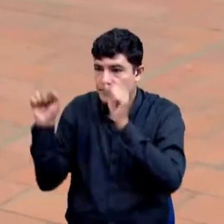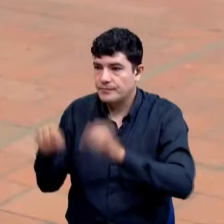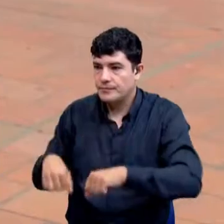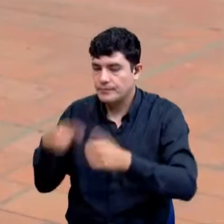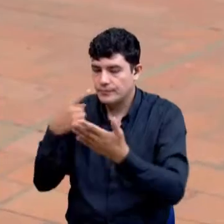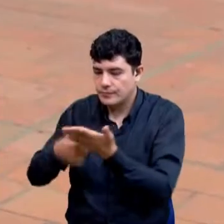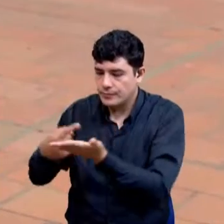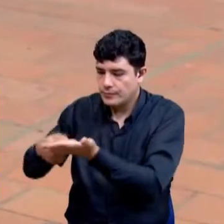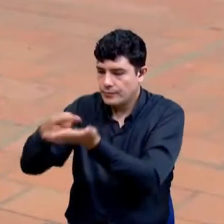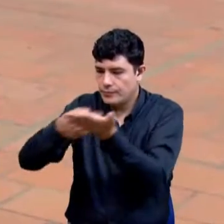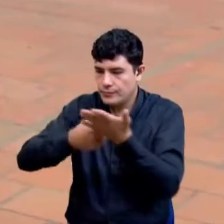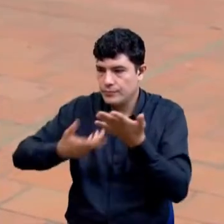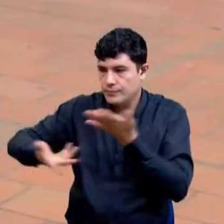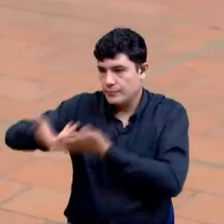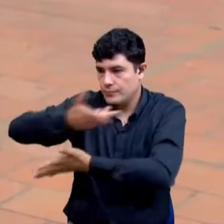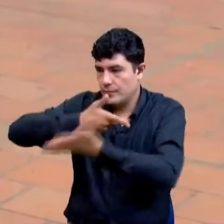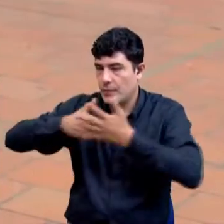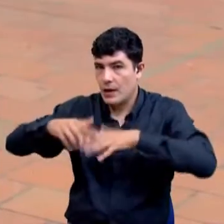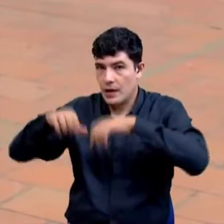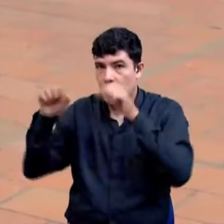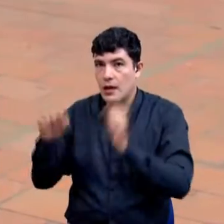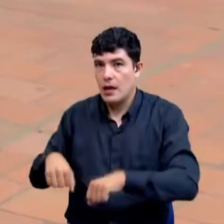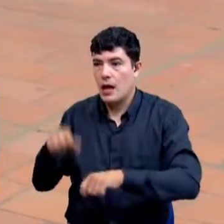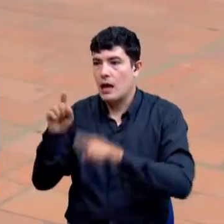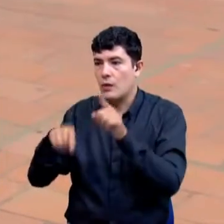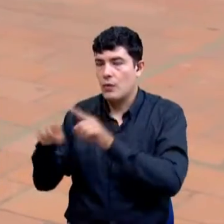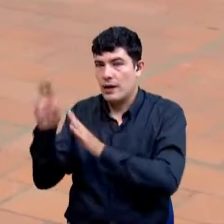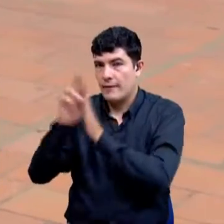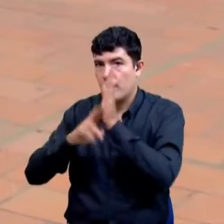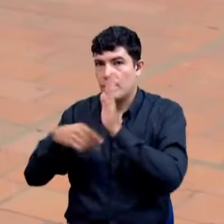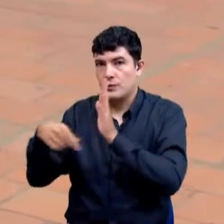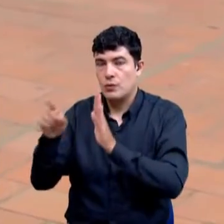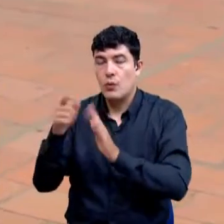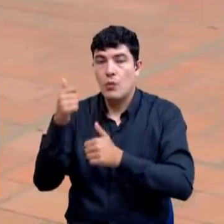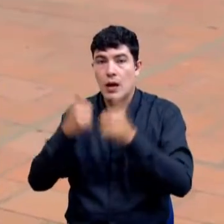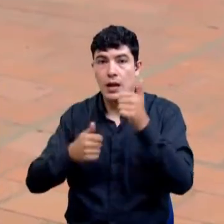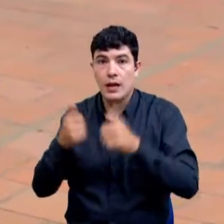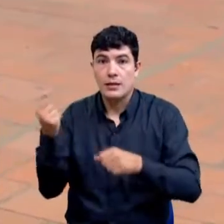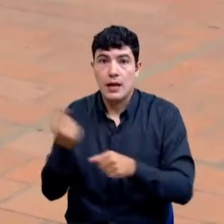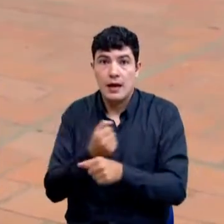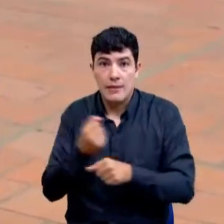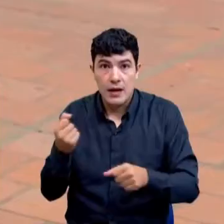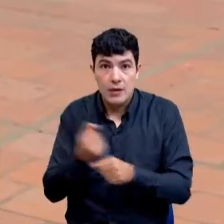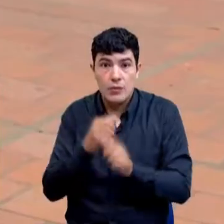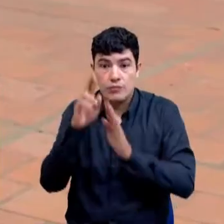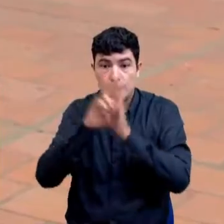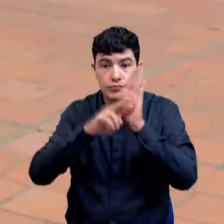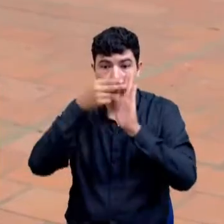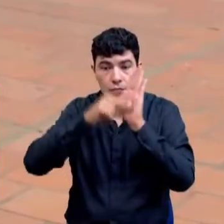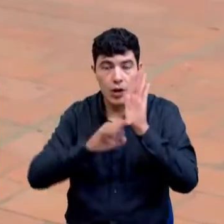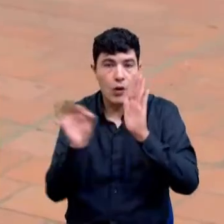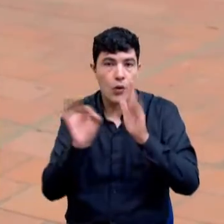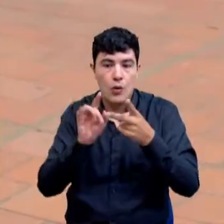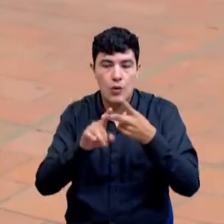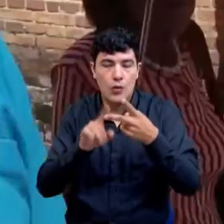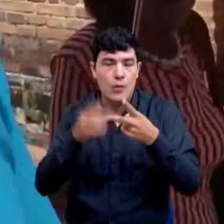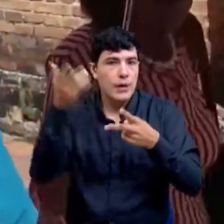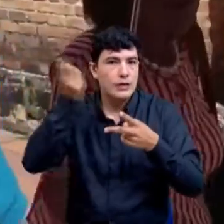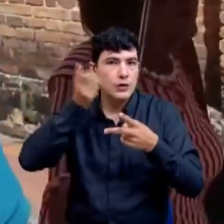autorización y sobre todo en la aprobación de varias de las reformas, una de ellas la laboral y la otra la pensional.